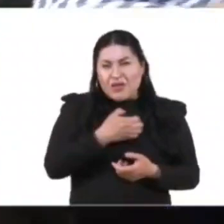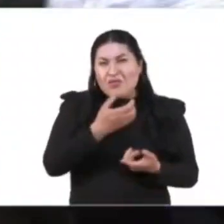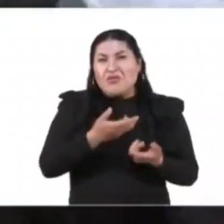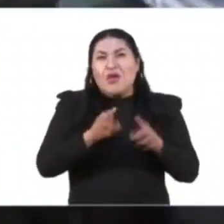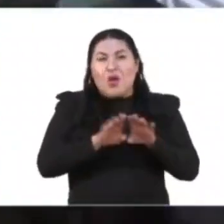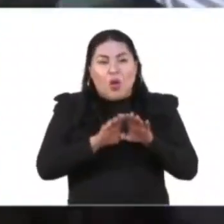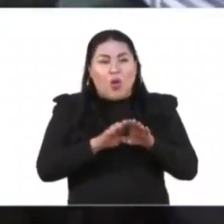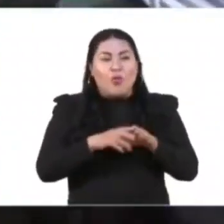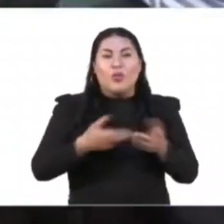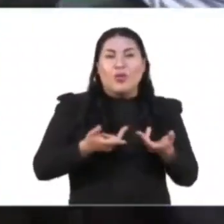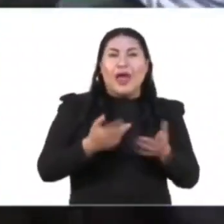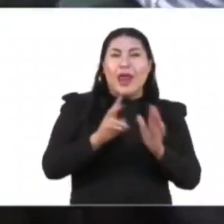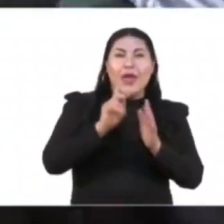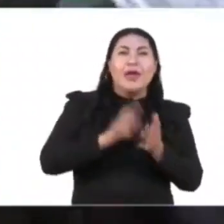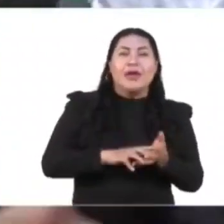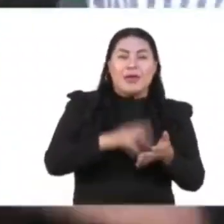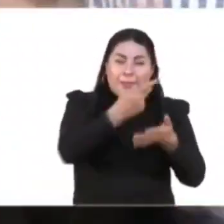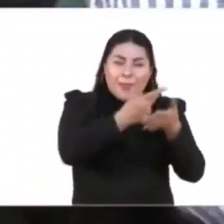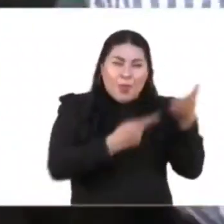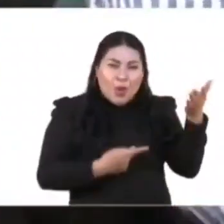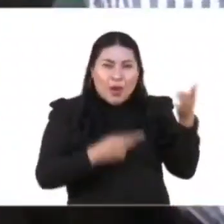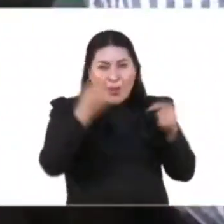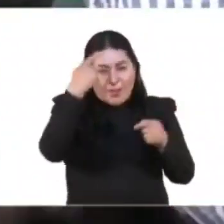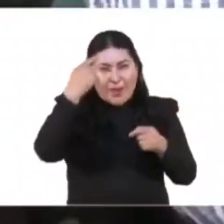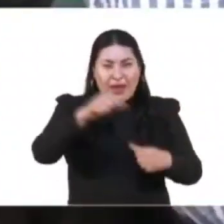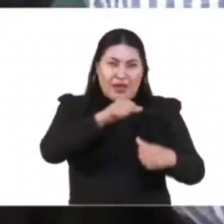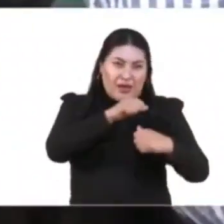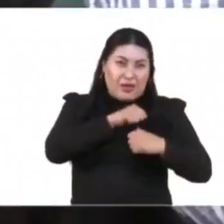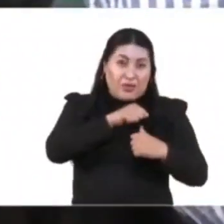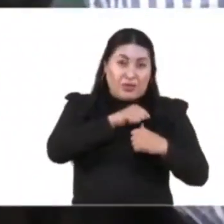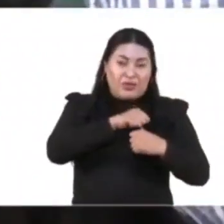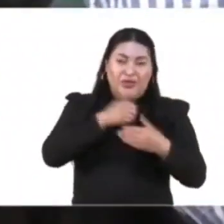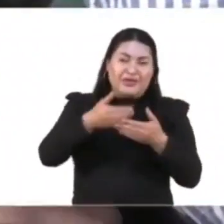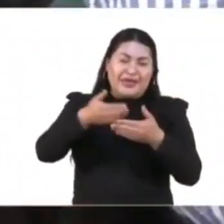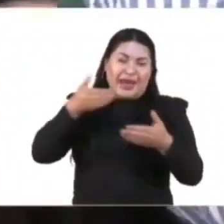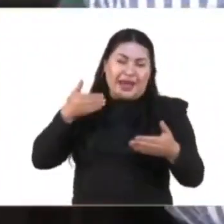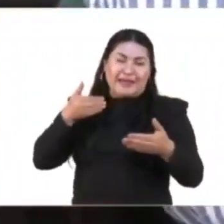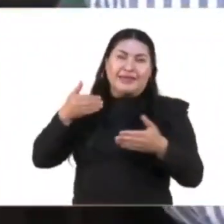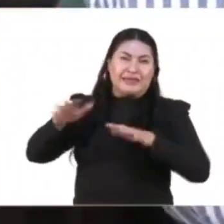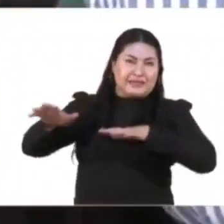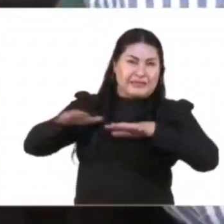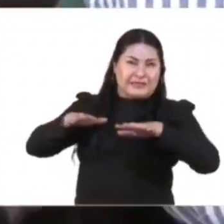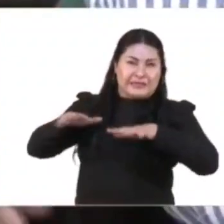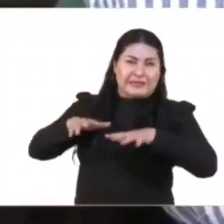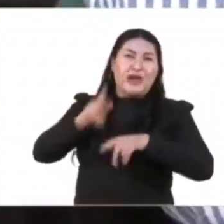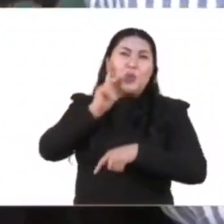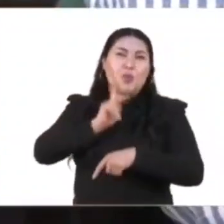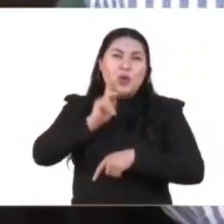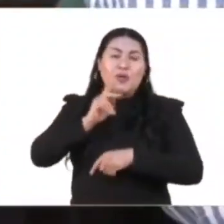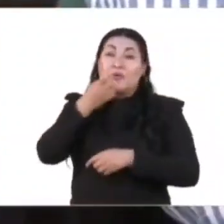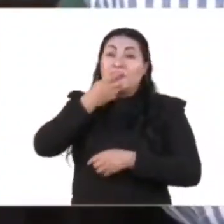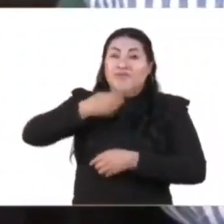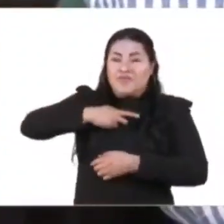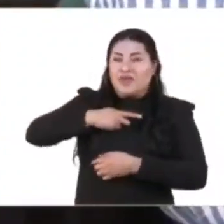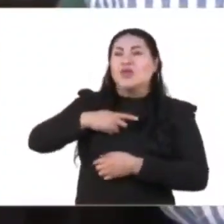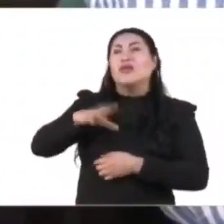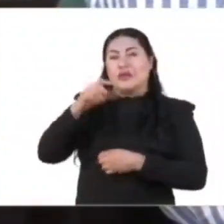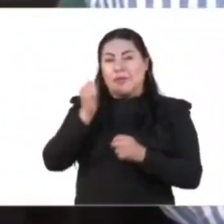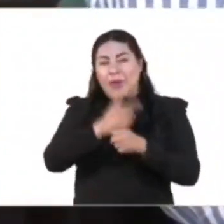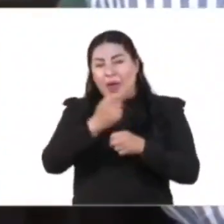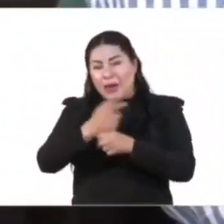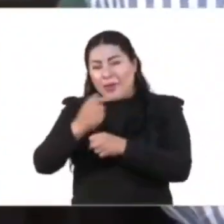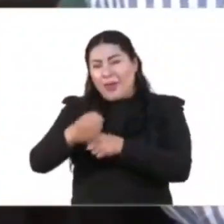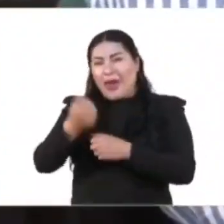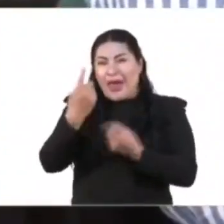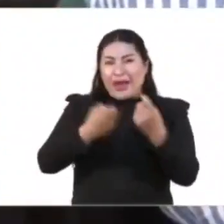de respuesta por parte de las autoridades? Hace algunos simulacros nos comentaba que encontraron algunos detalles que había que ajustar. En este